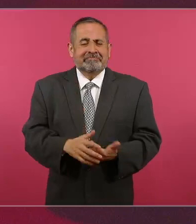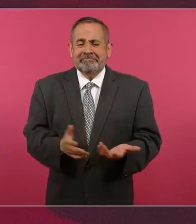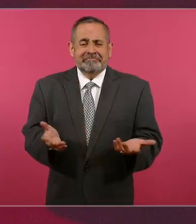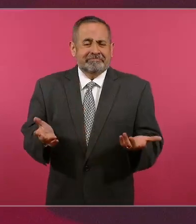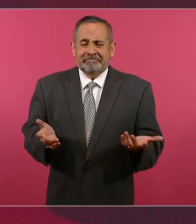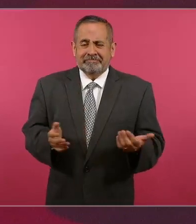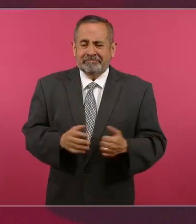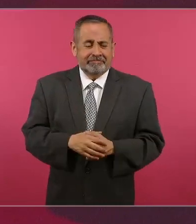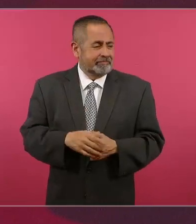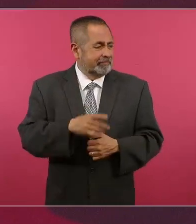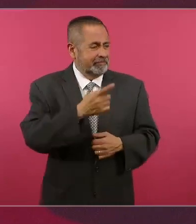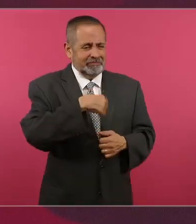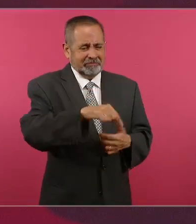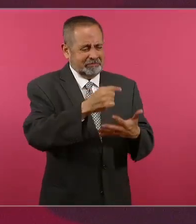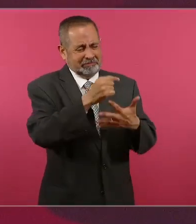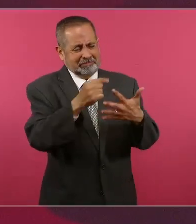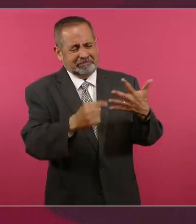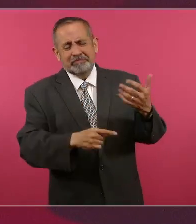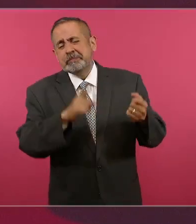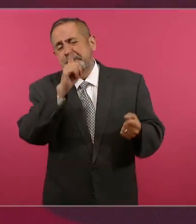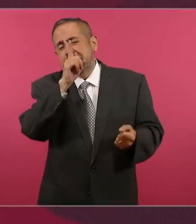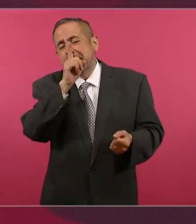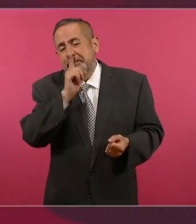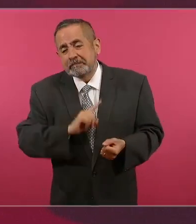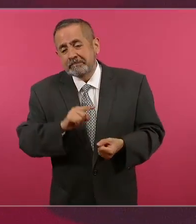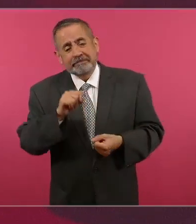porque es mentira,